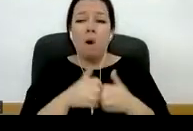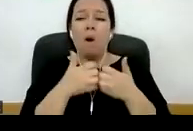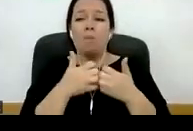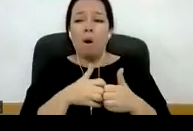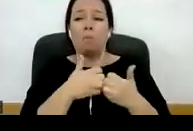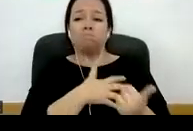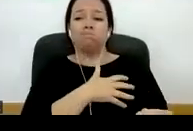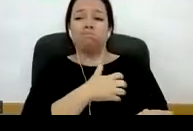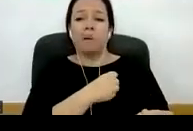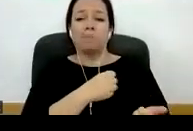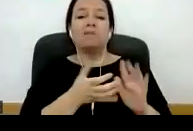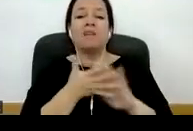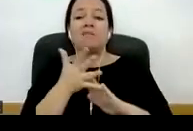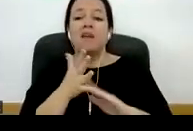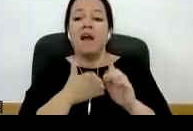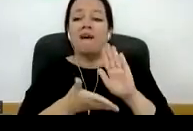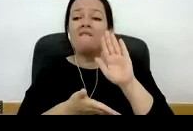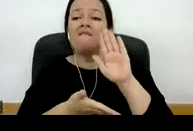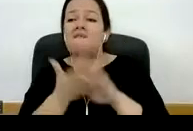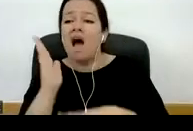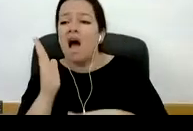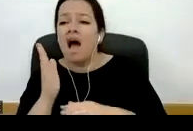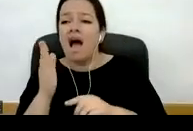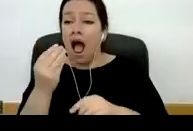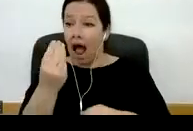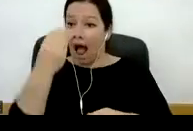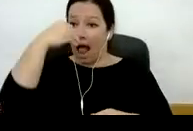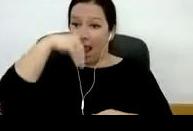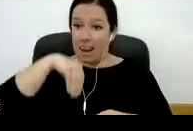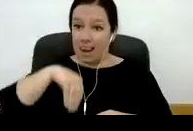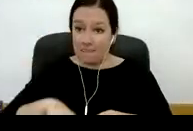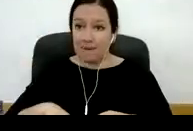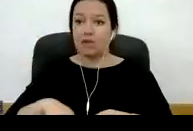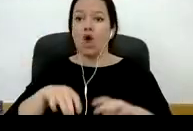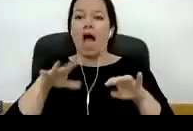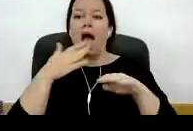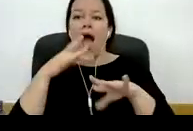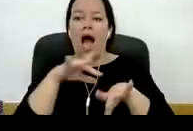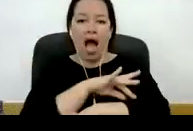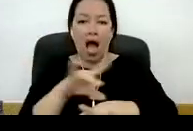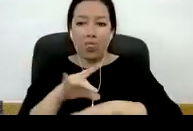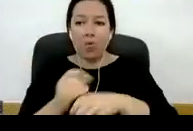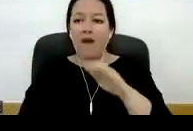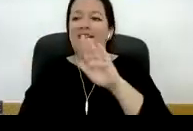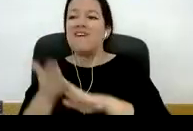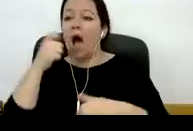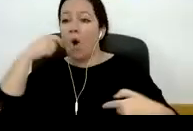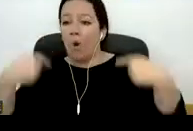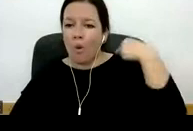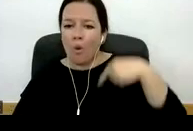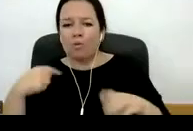capacidad para hacer llegar los alimentos digeridos, es decir, la glucosa, los principios elementales,